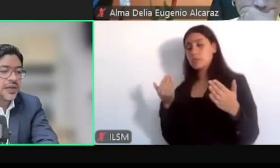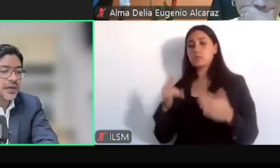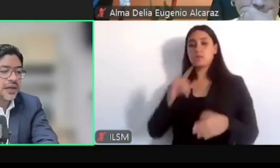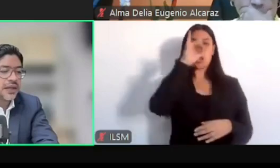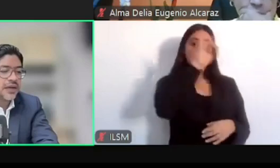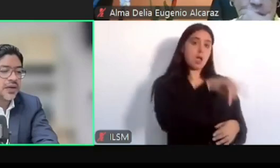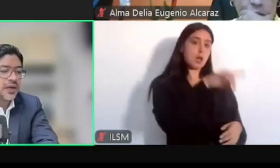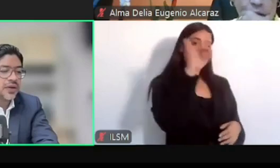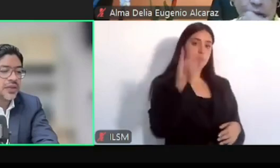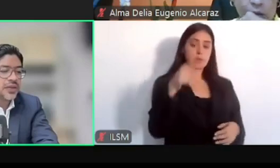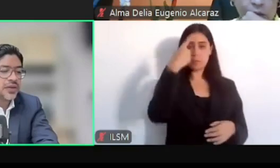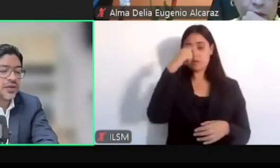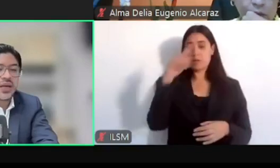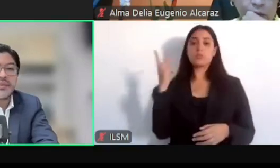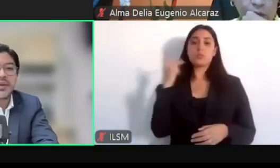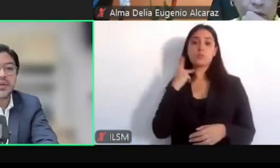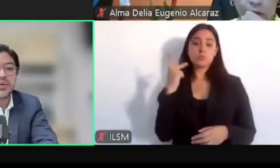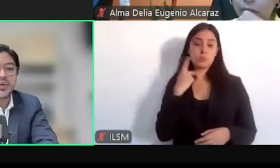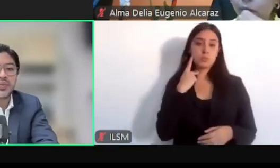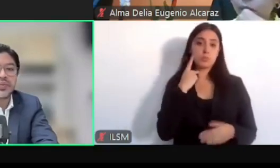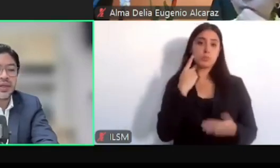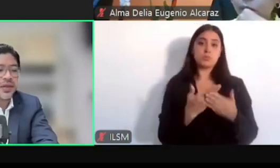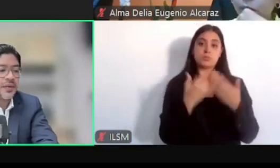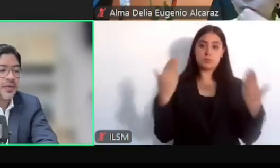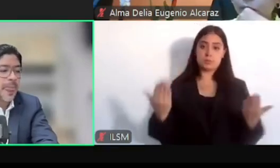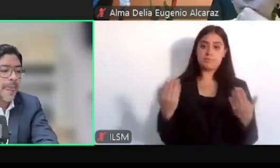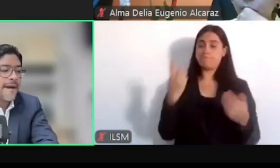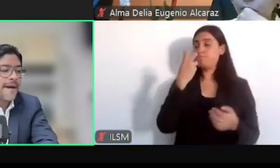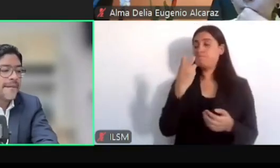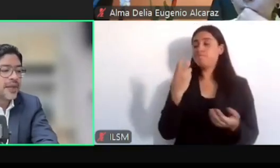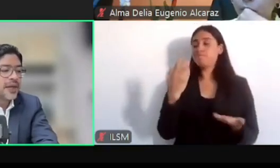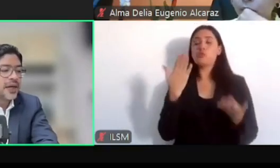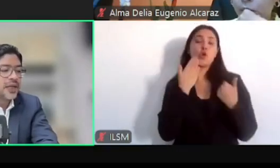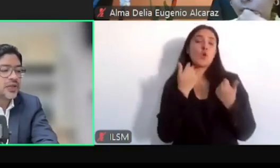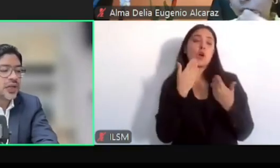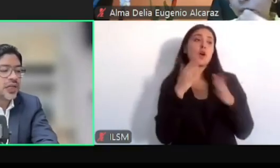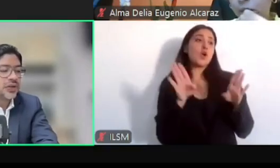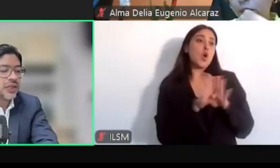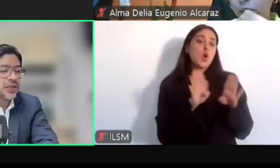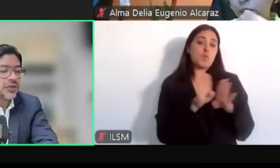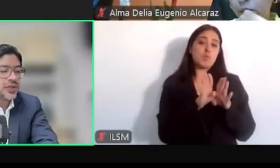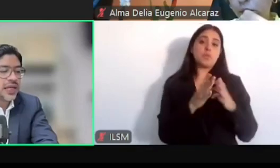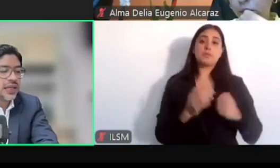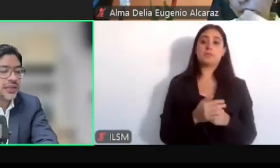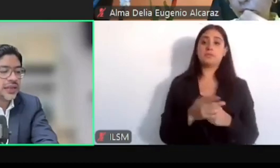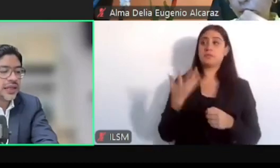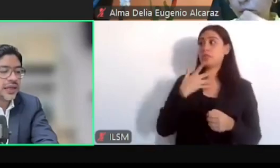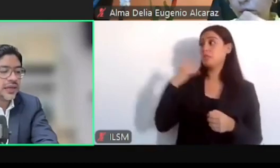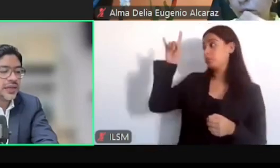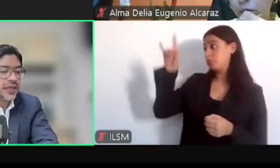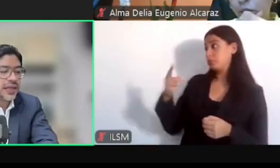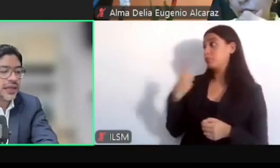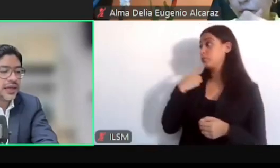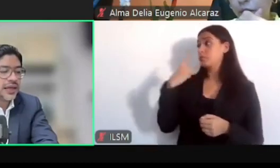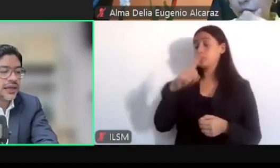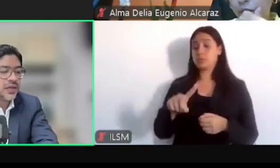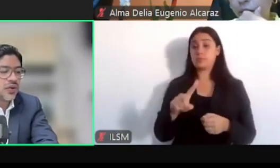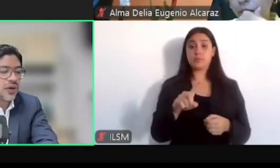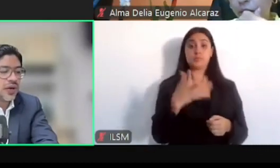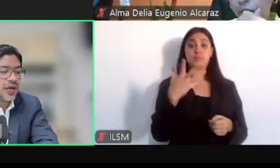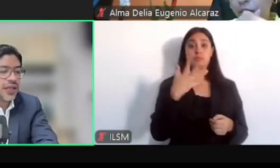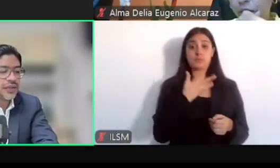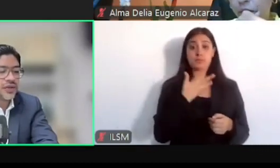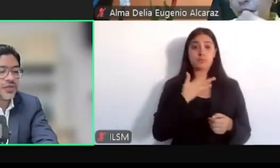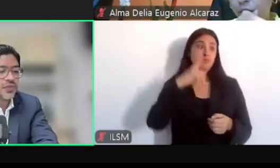al no haberse acreditado la actualización del elemento subjetivo en relación a las lonas denunciadas se tiene que no se acredita que hayan